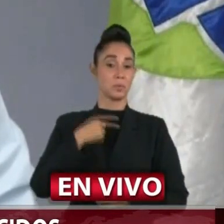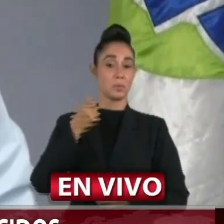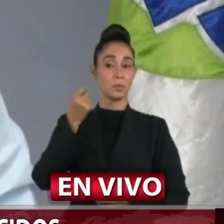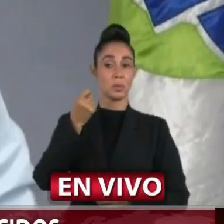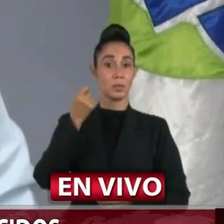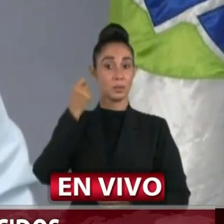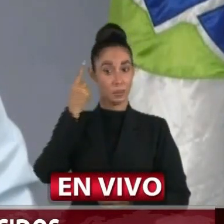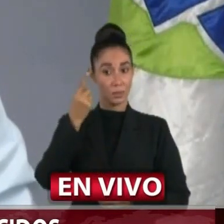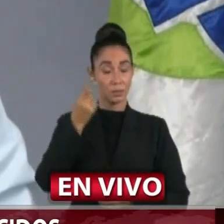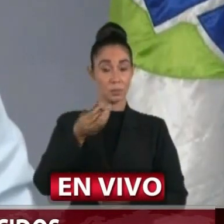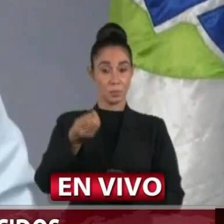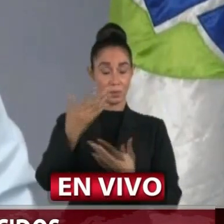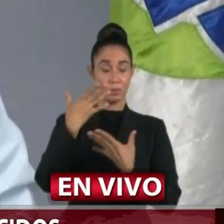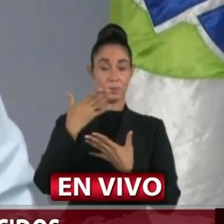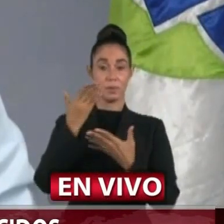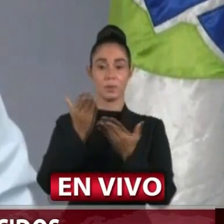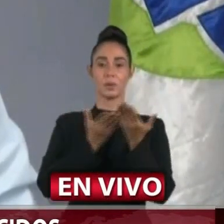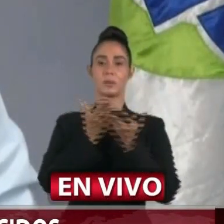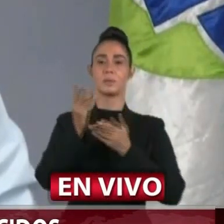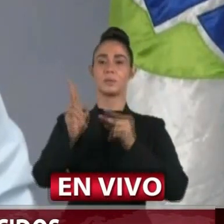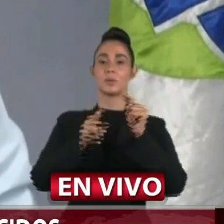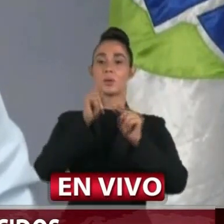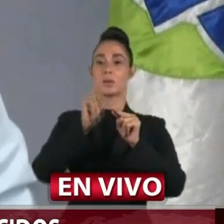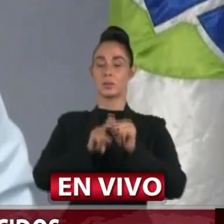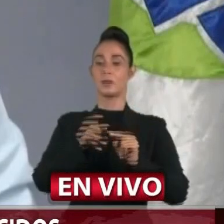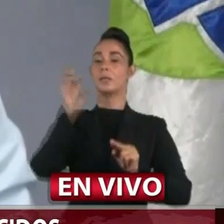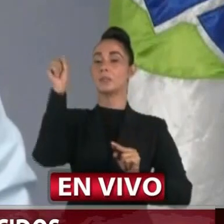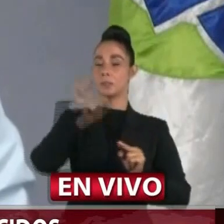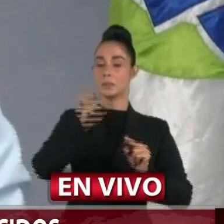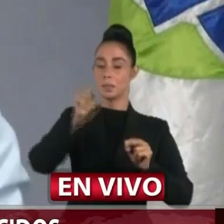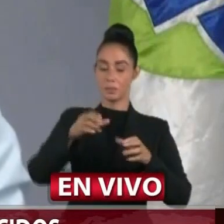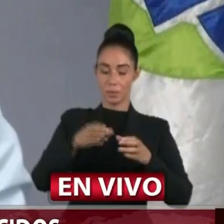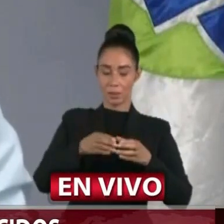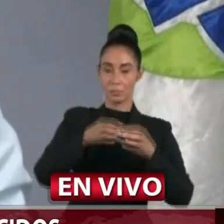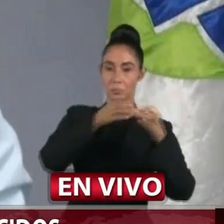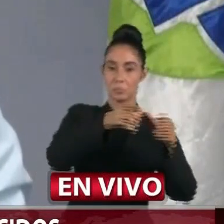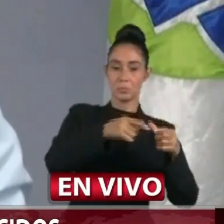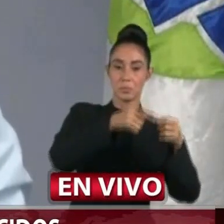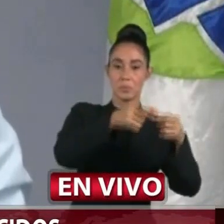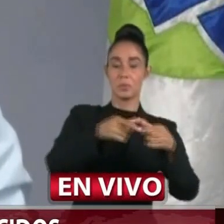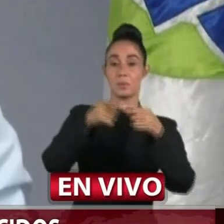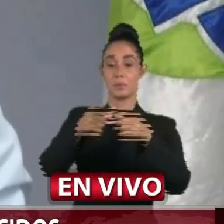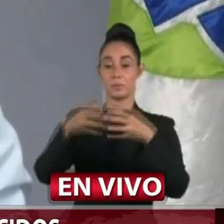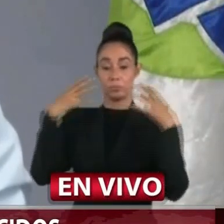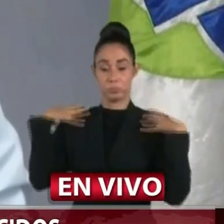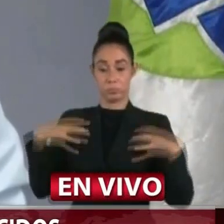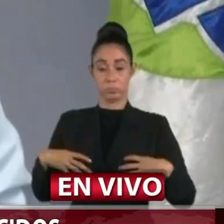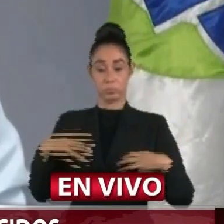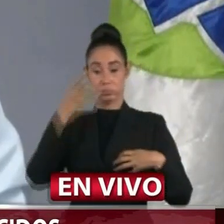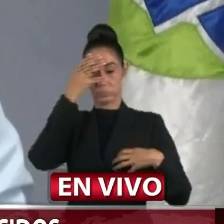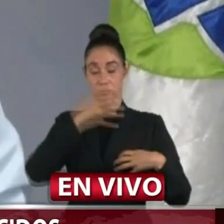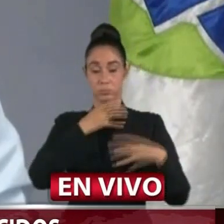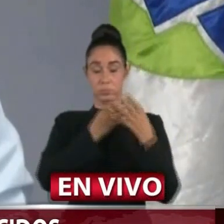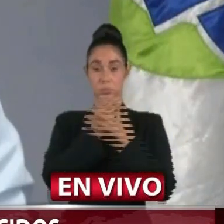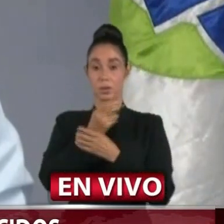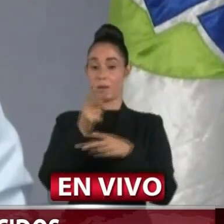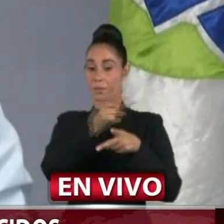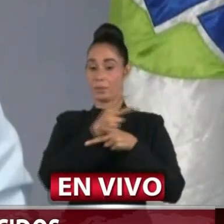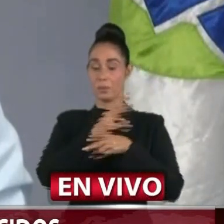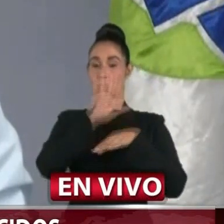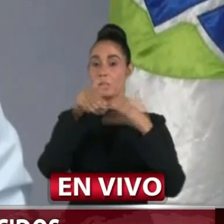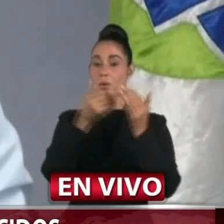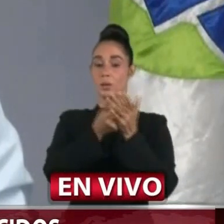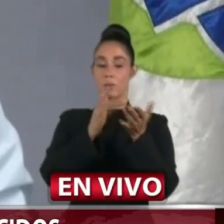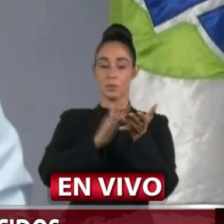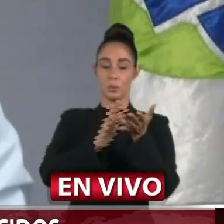Servicio Nacional de Salud está suministrando todos los mecanismos de protección al personal de